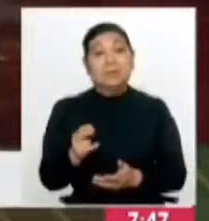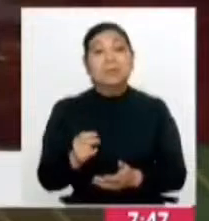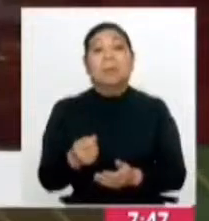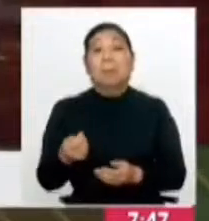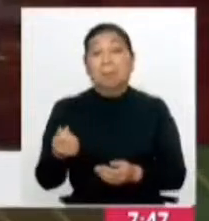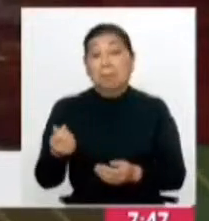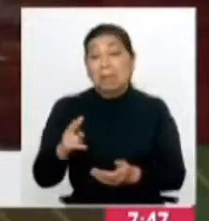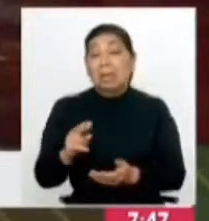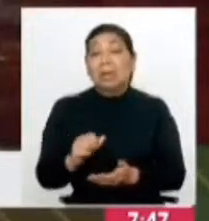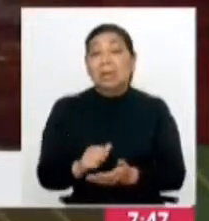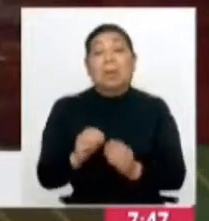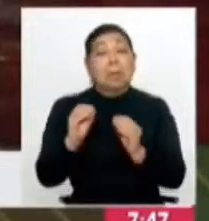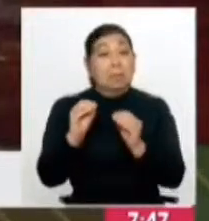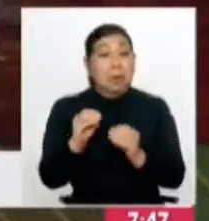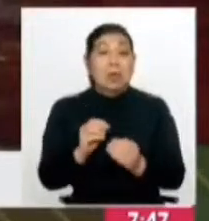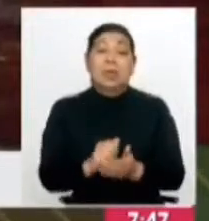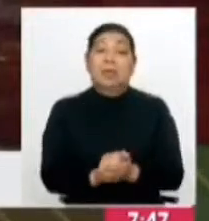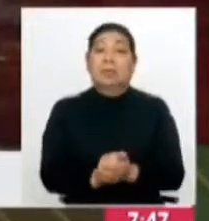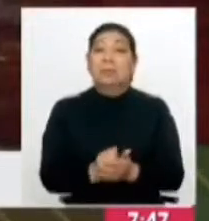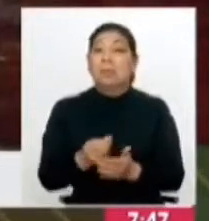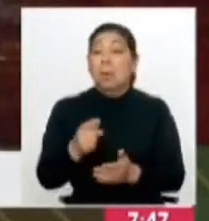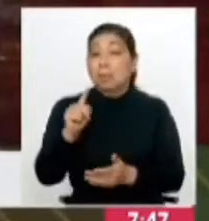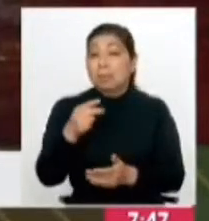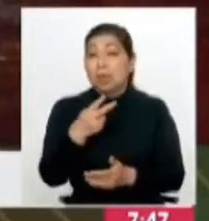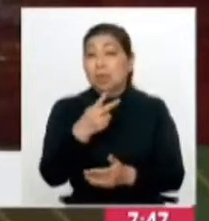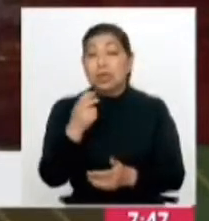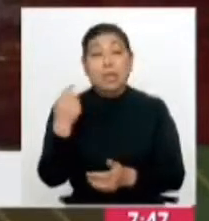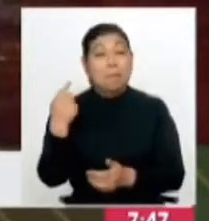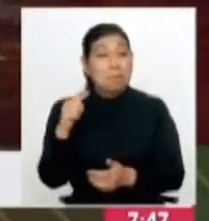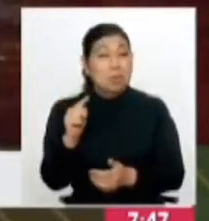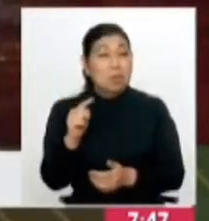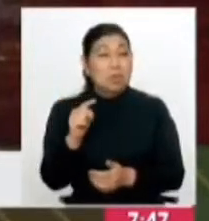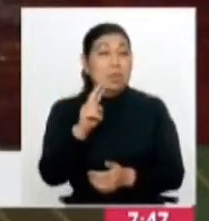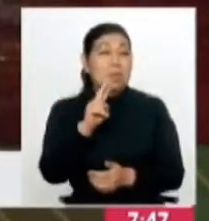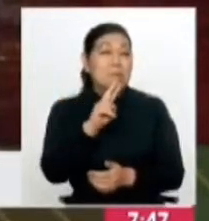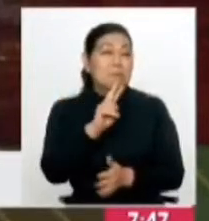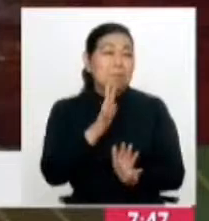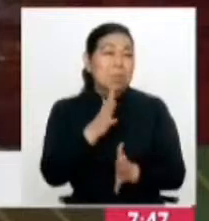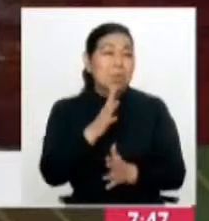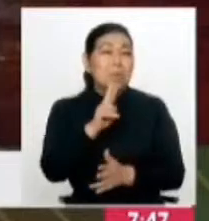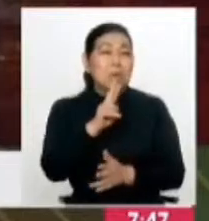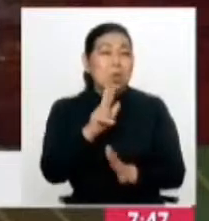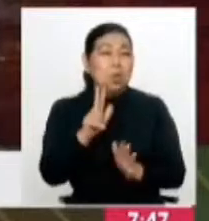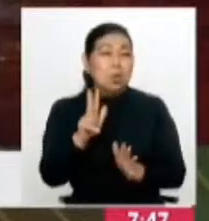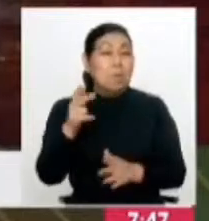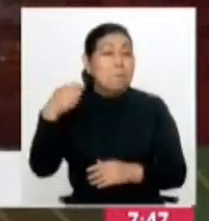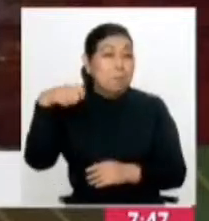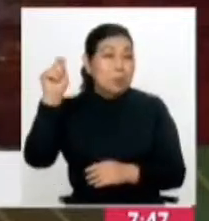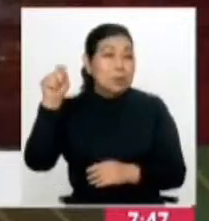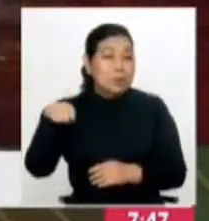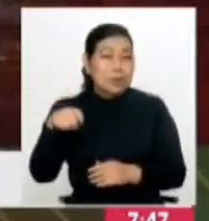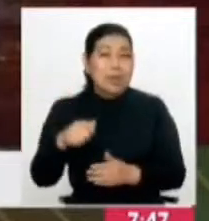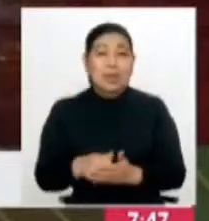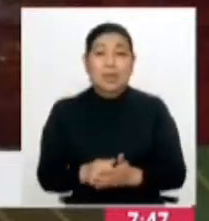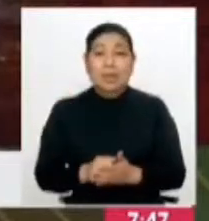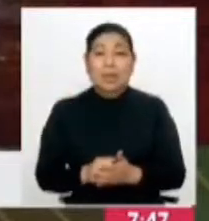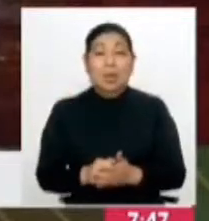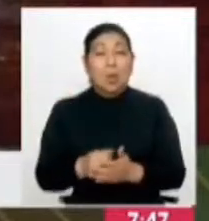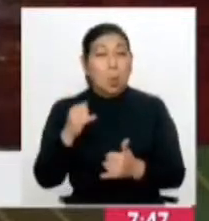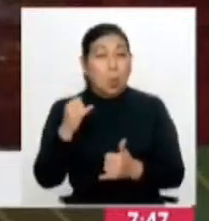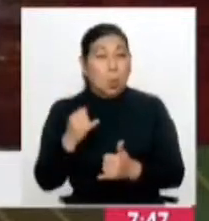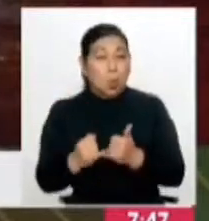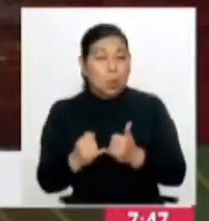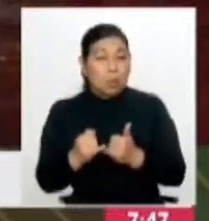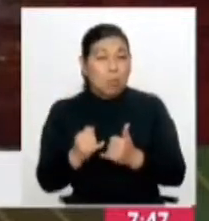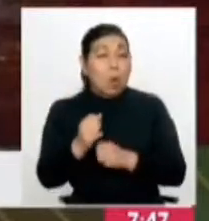cartera de créditos, o sea, de colocación. Hemos crecido 1.200 millones, casi 28%. En los últimos